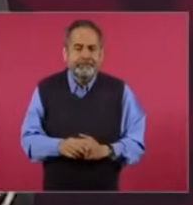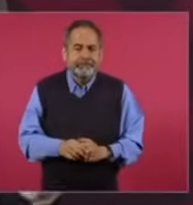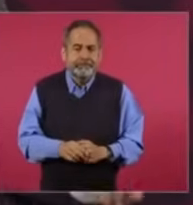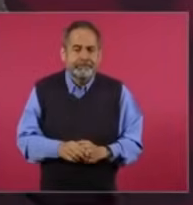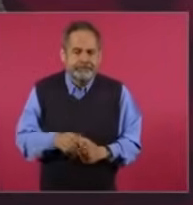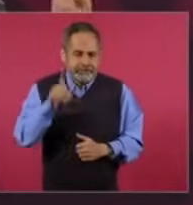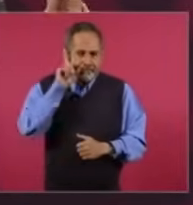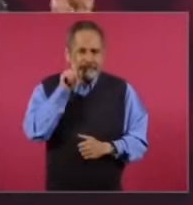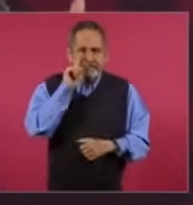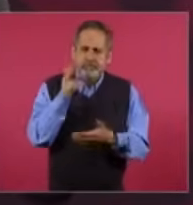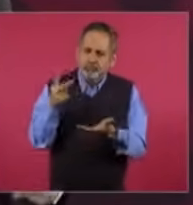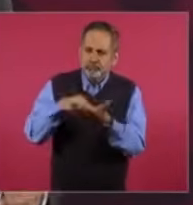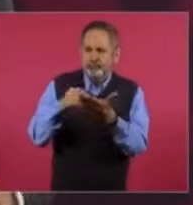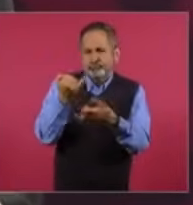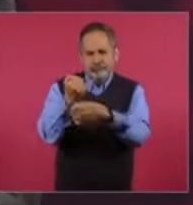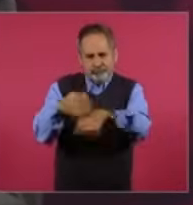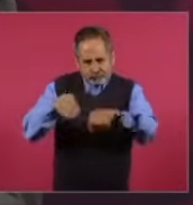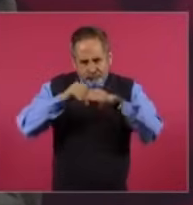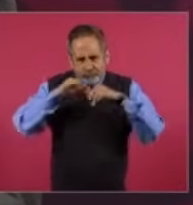vamos a informar